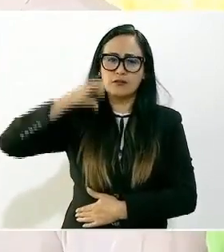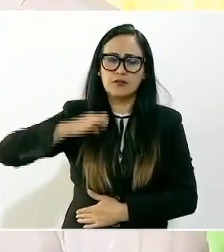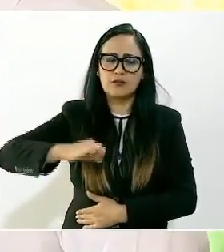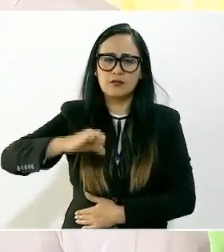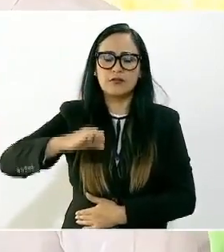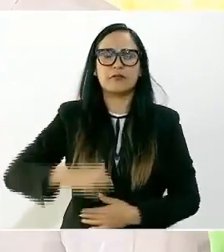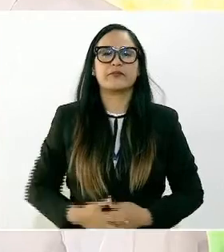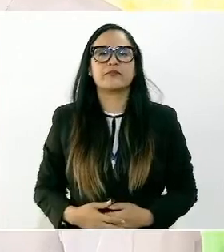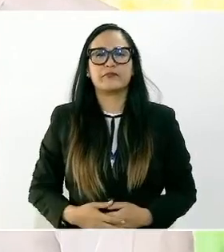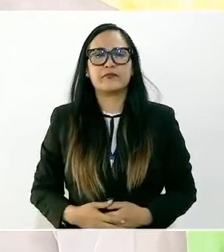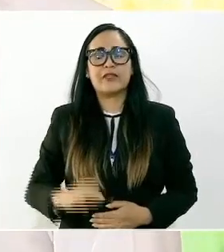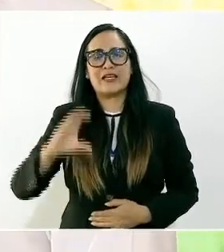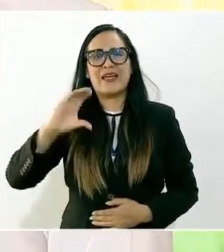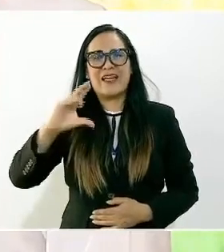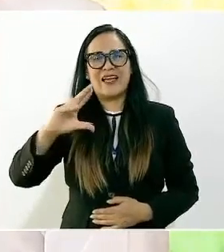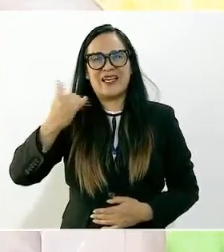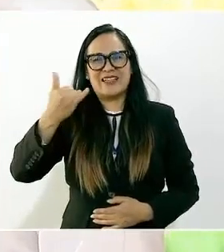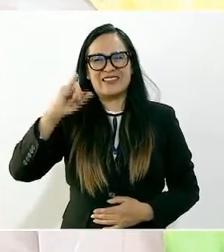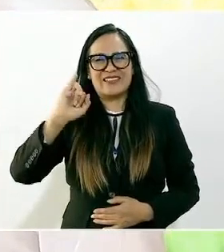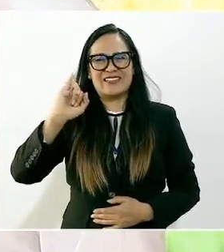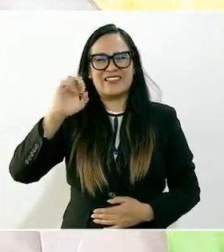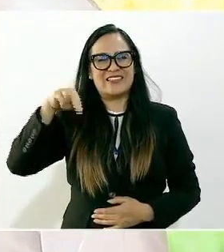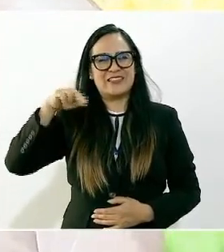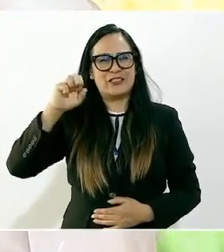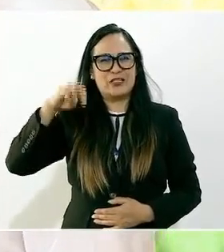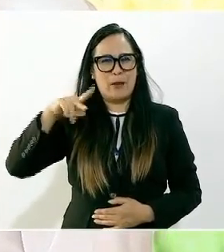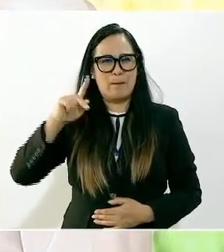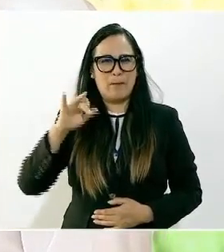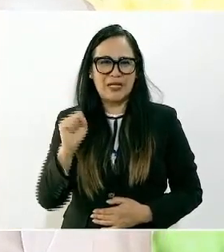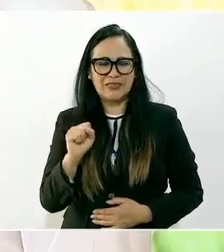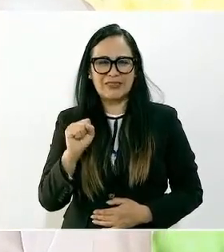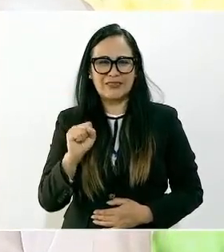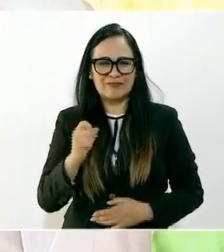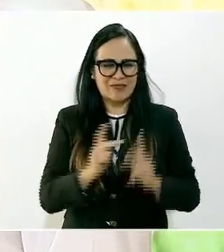de Chinampas,